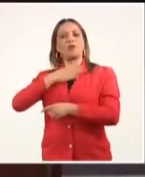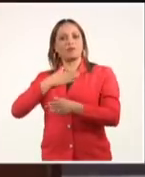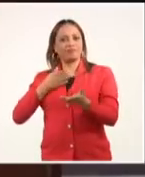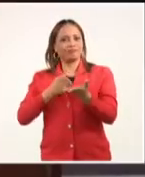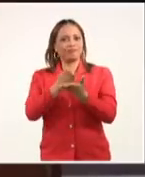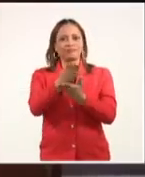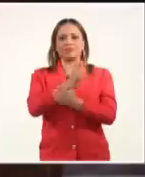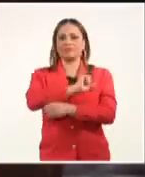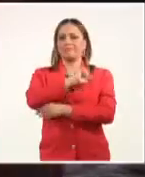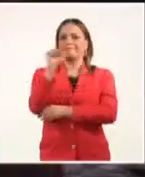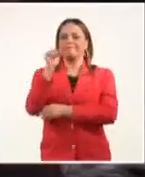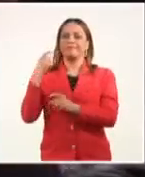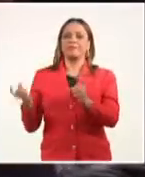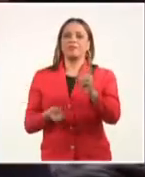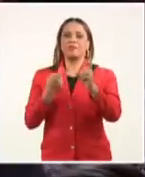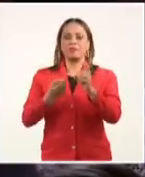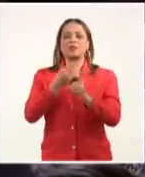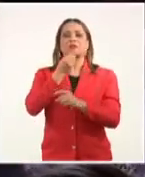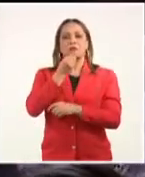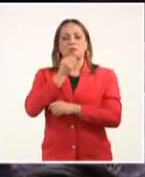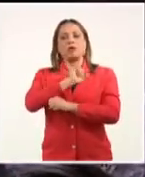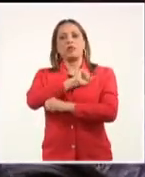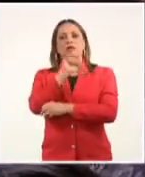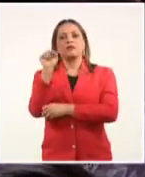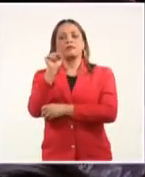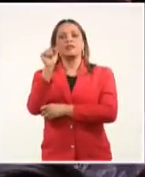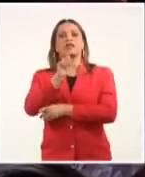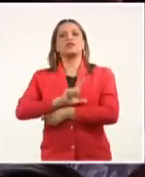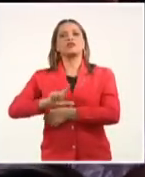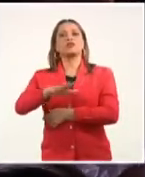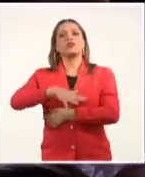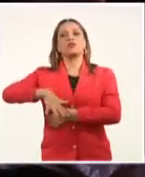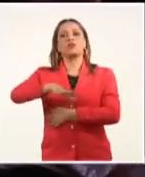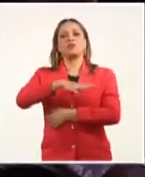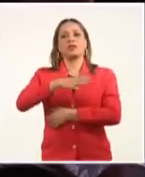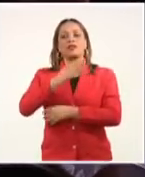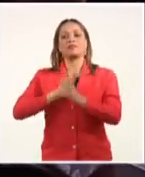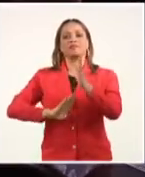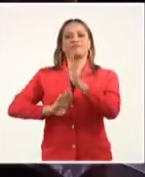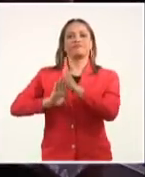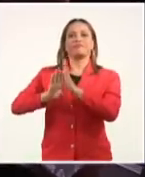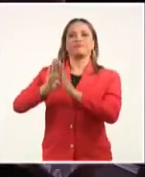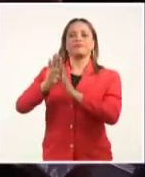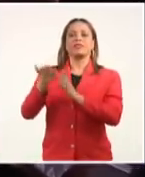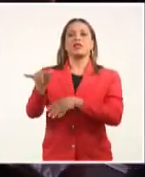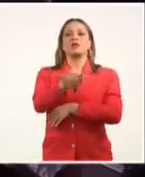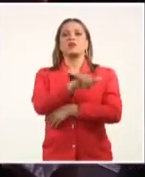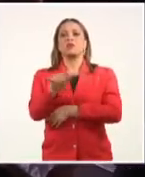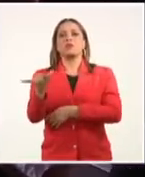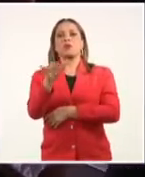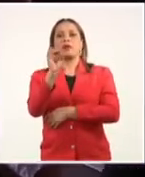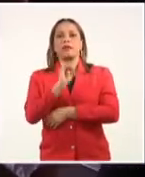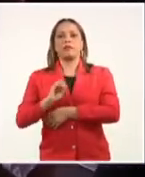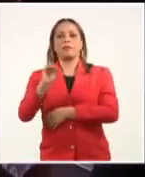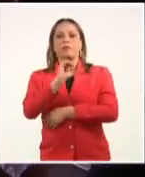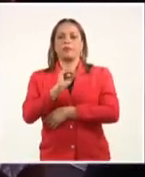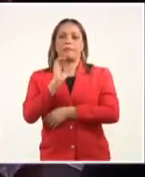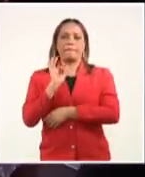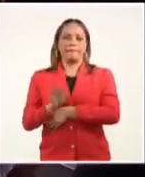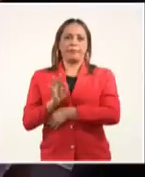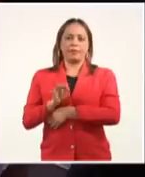es posible edificar una sociedad justa y humana con iguales oportunidades para